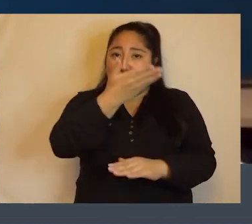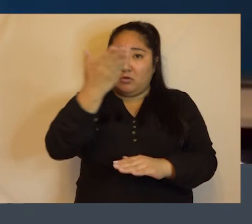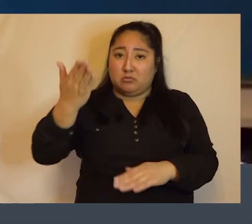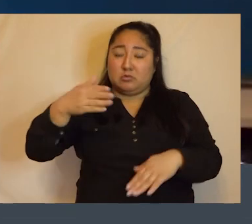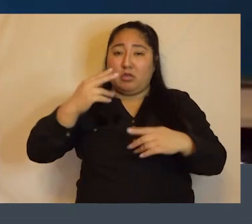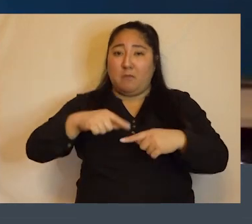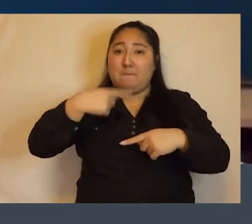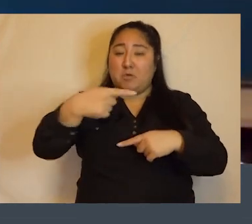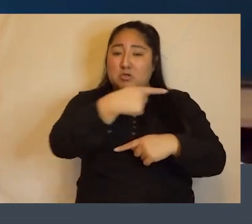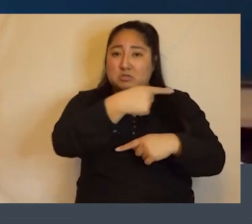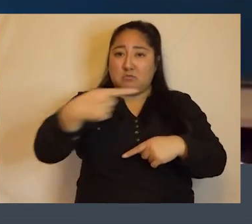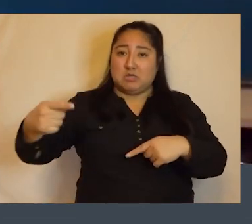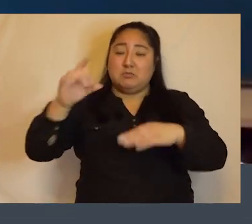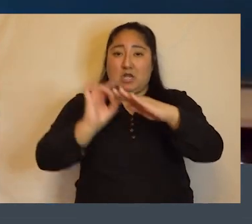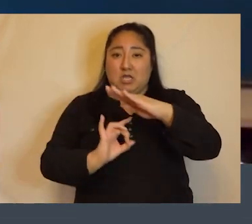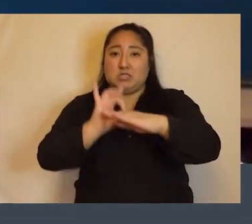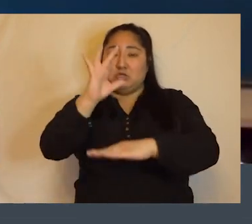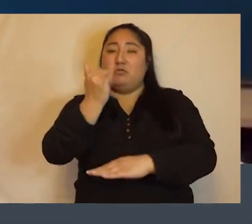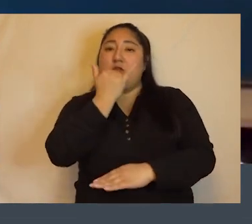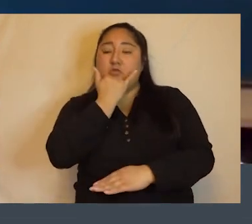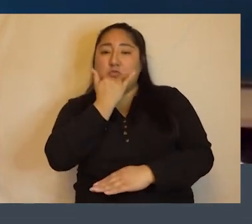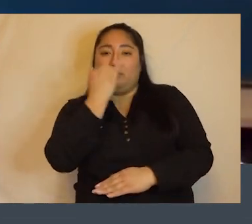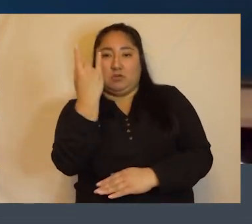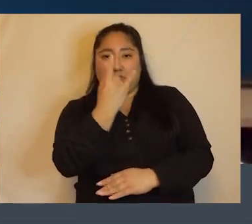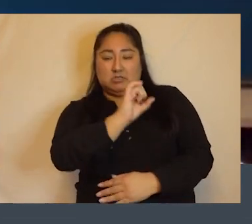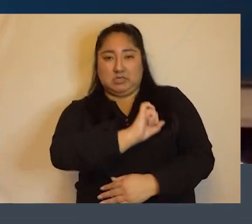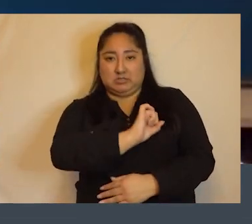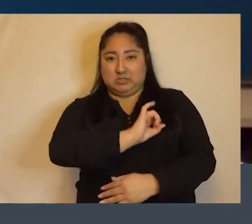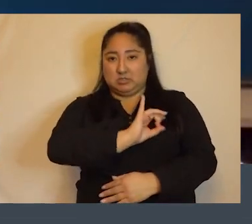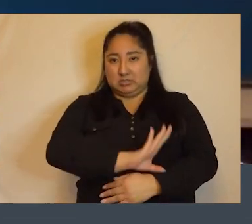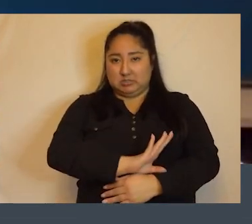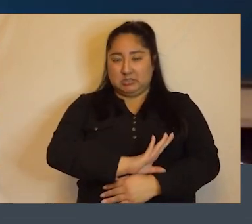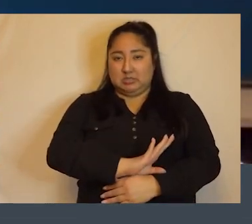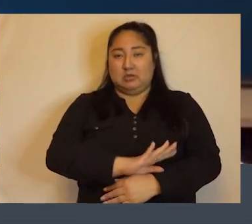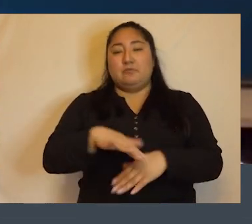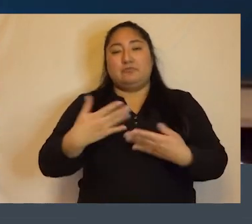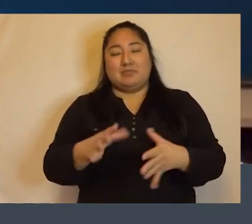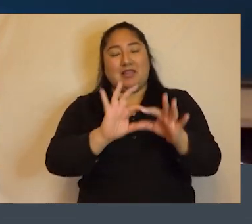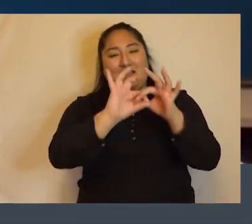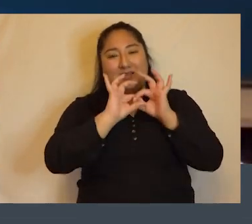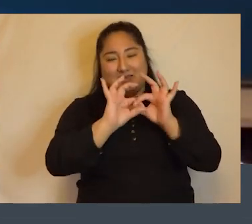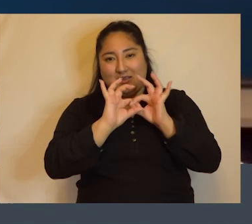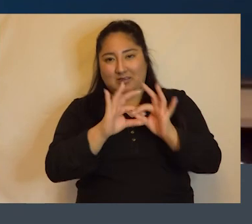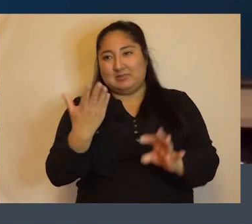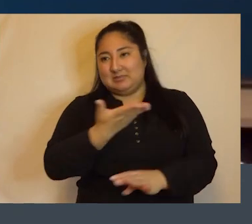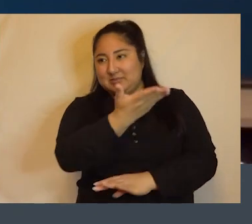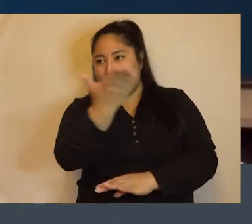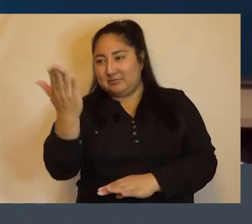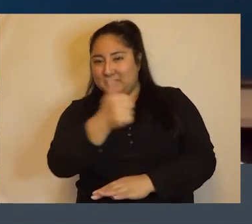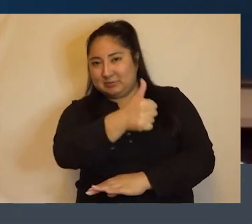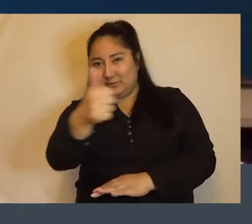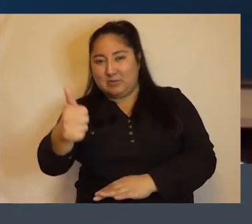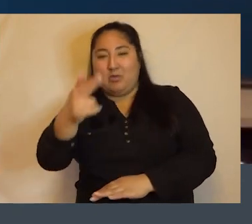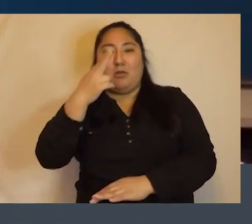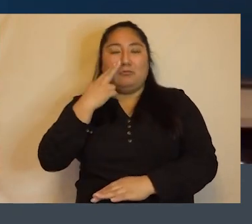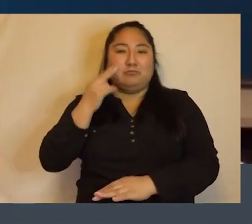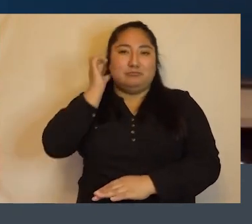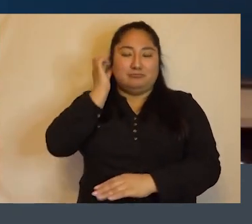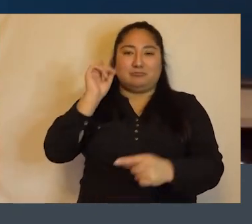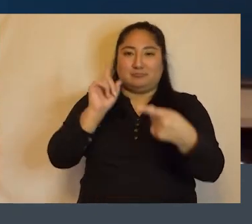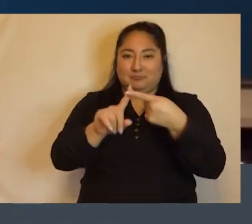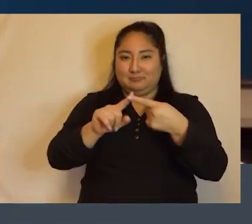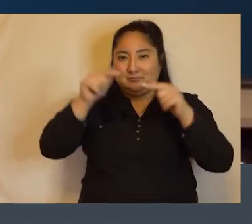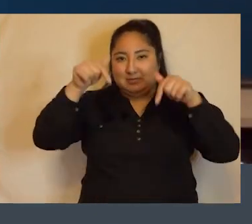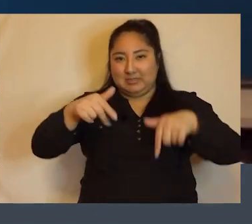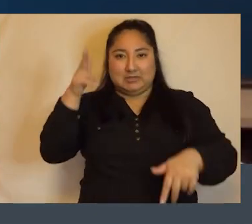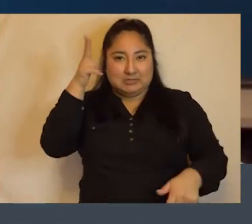que va a estar disponible la próxima semana en el canal YouTube de la Universidad de Santiago. Así que les queremos agradecer, por supuesto, a todos y a todas las